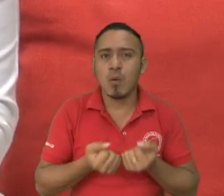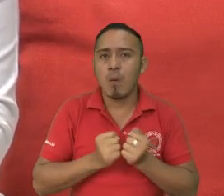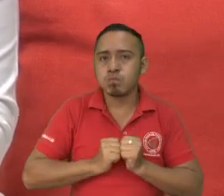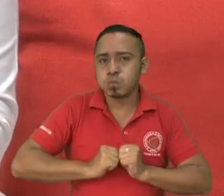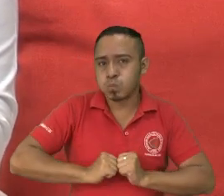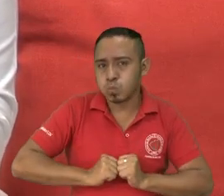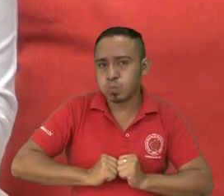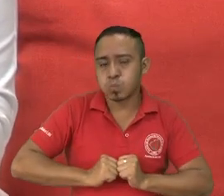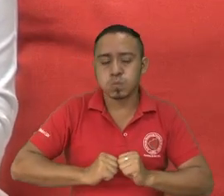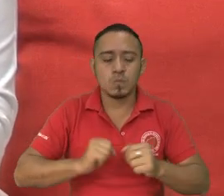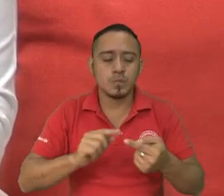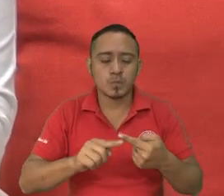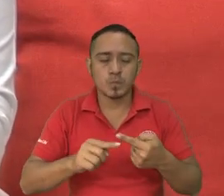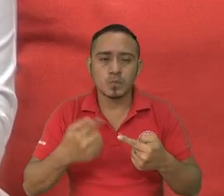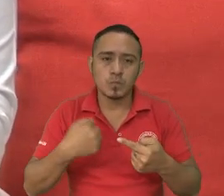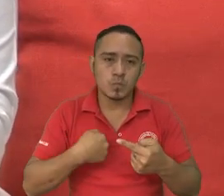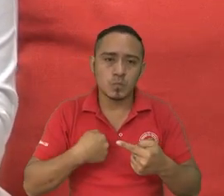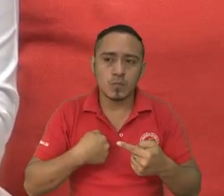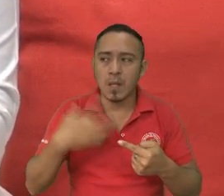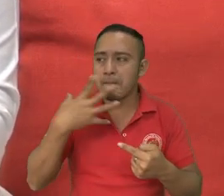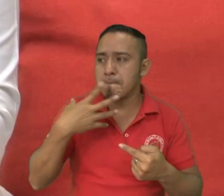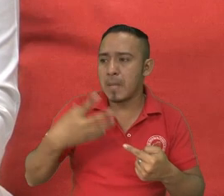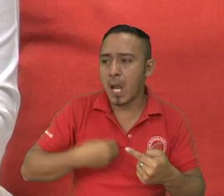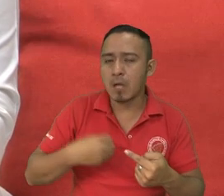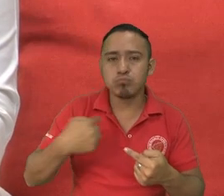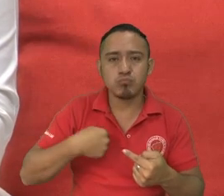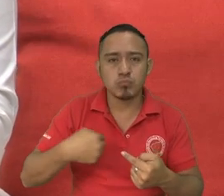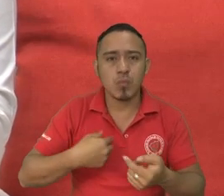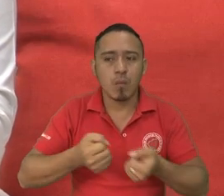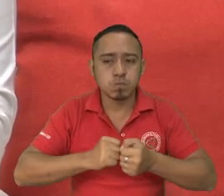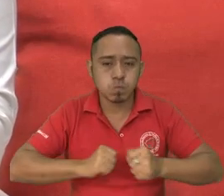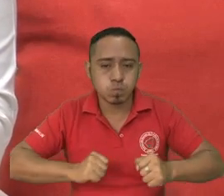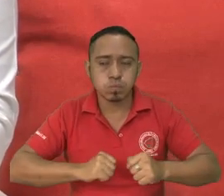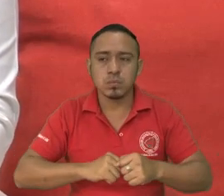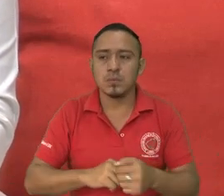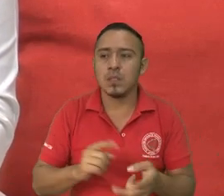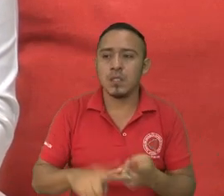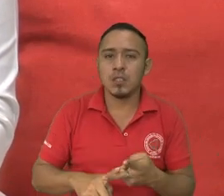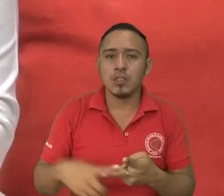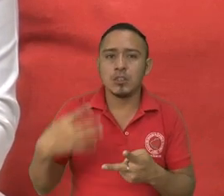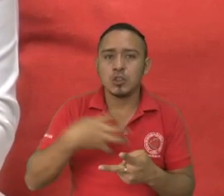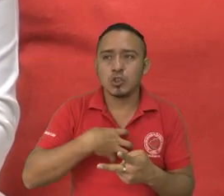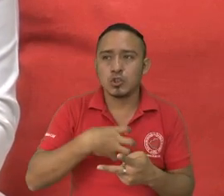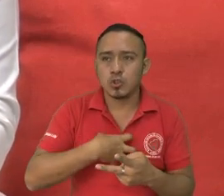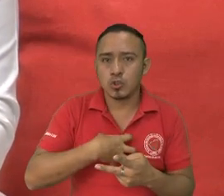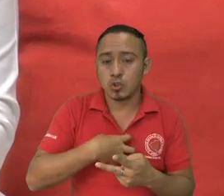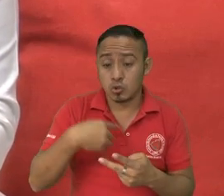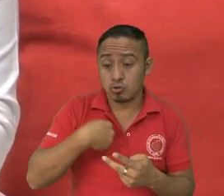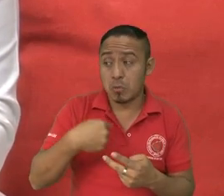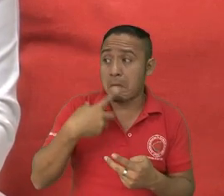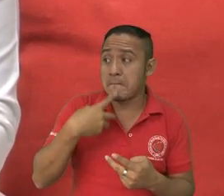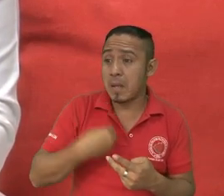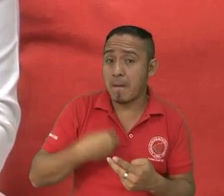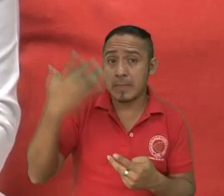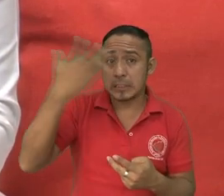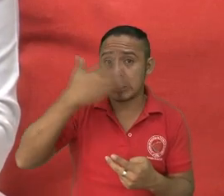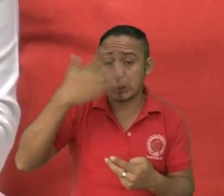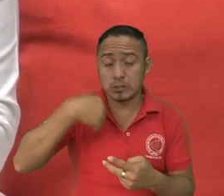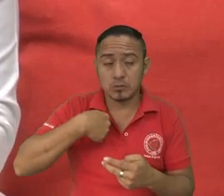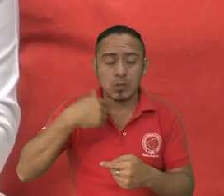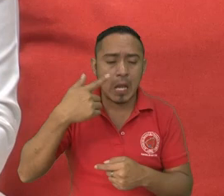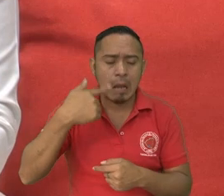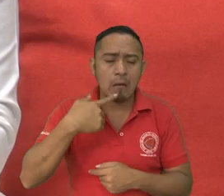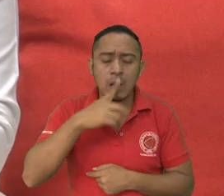gordito, me dicen el gordo, soy negro, entonces es ahí donde le van bajando